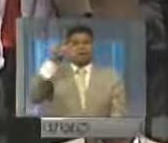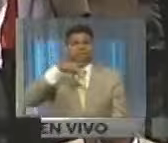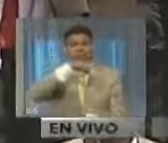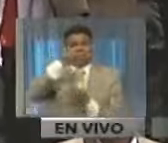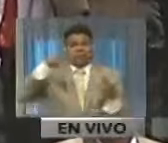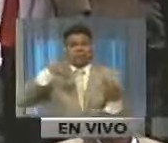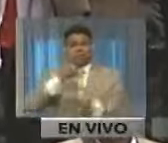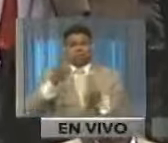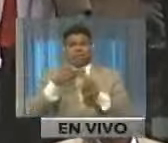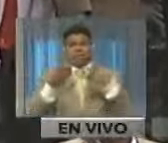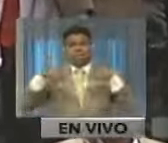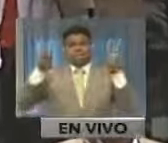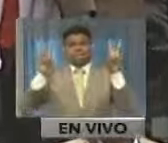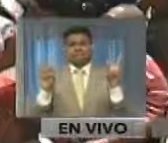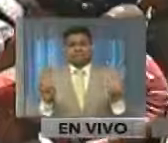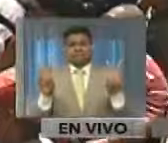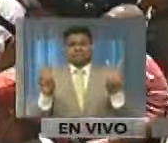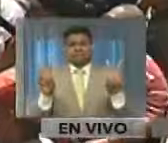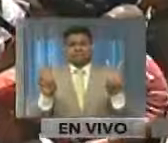paz.